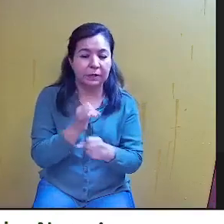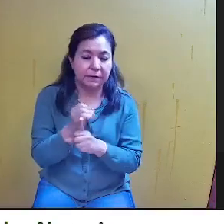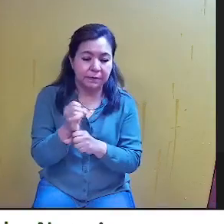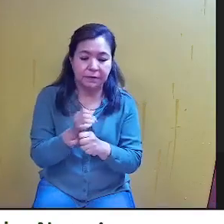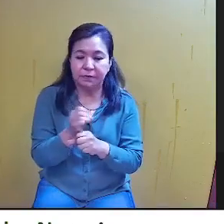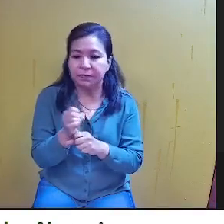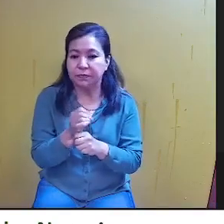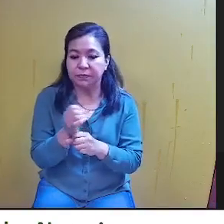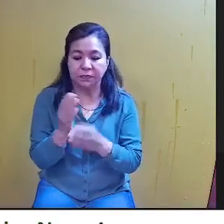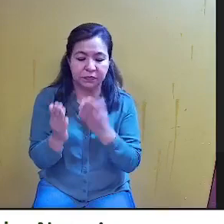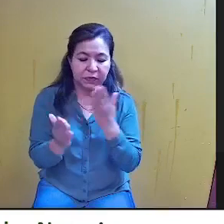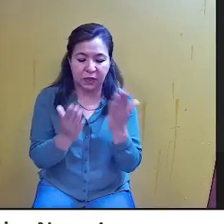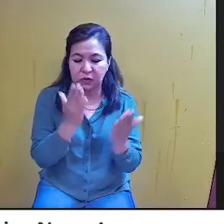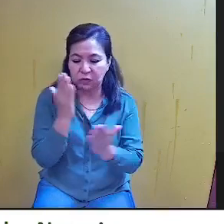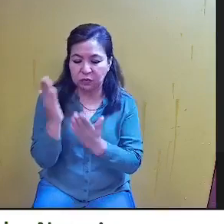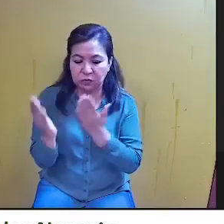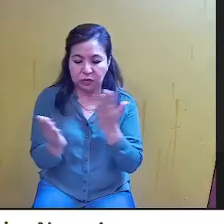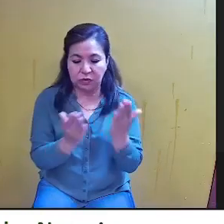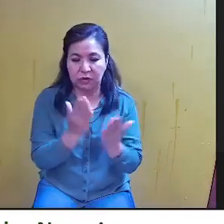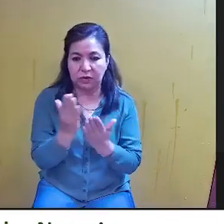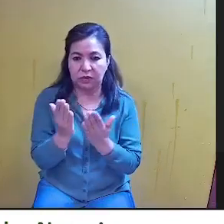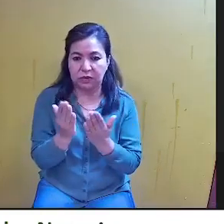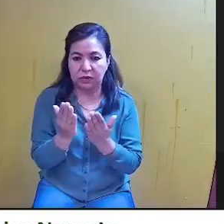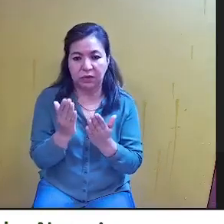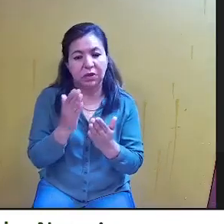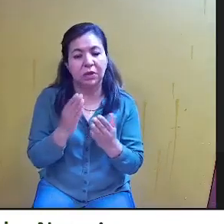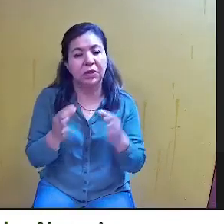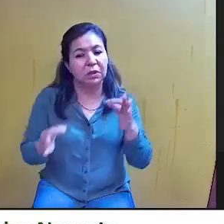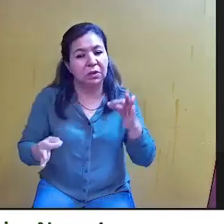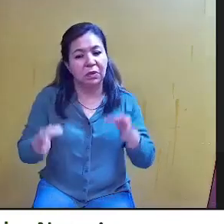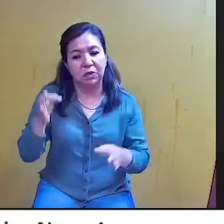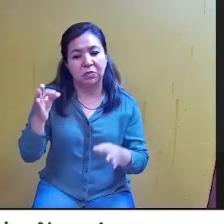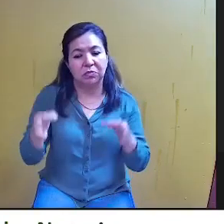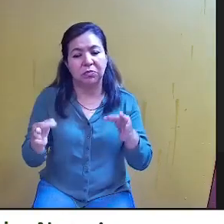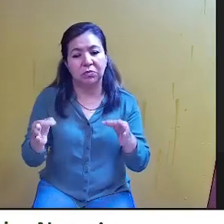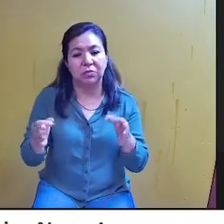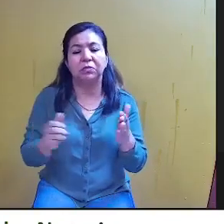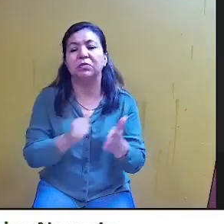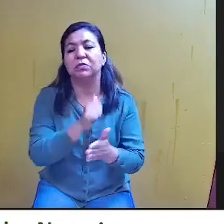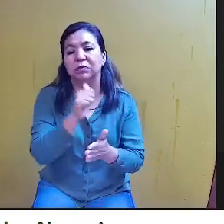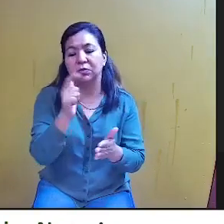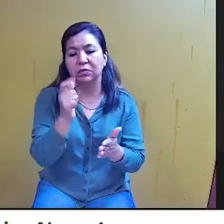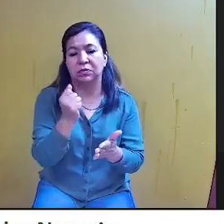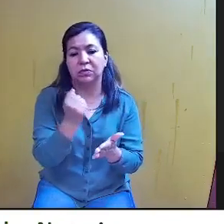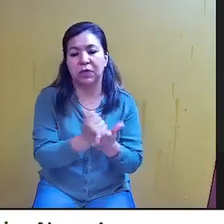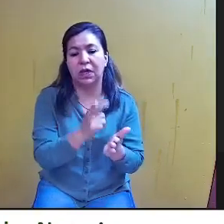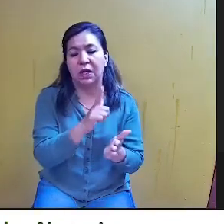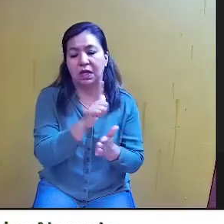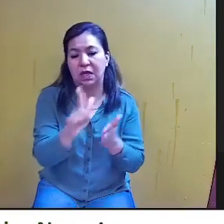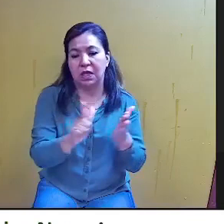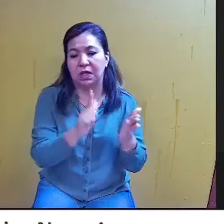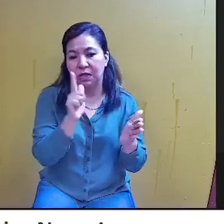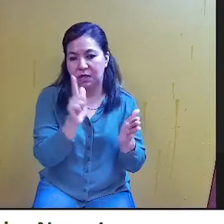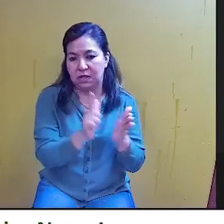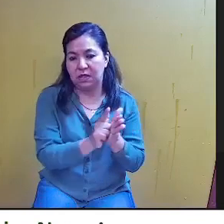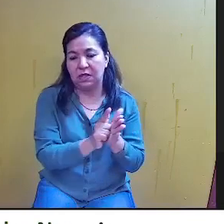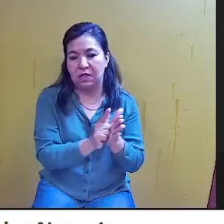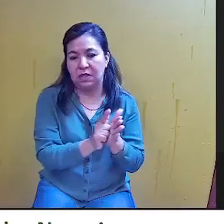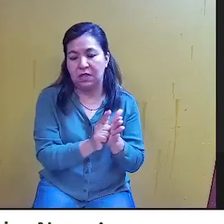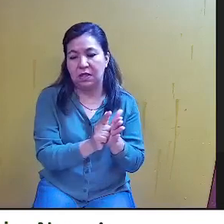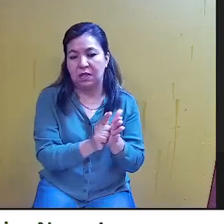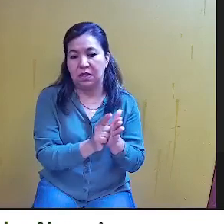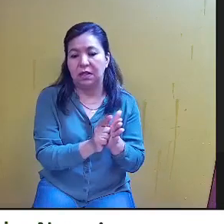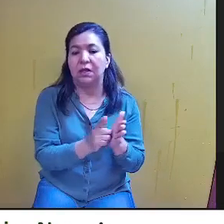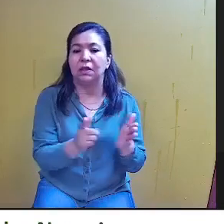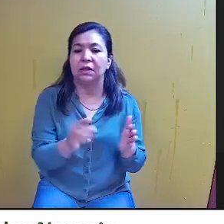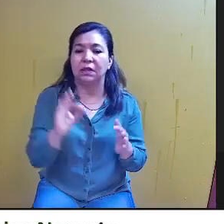convenio en estudio, este órgano jurisdiccional estima que se encuentra legalmente satisfechas las formalidades y exigencias requeridas por la